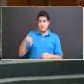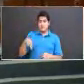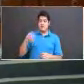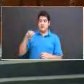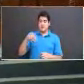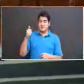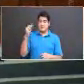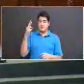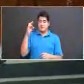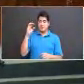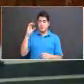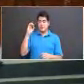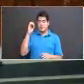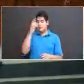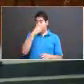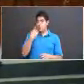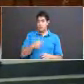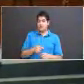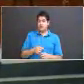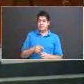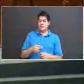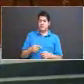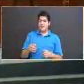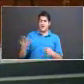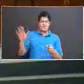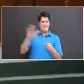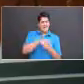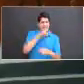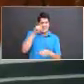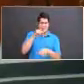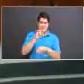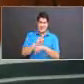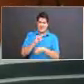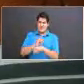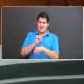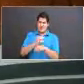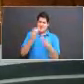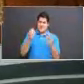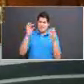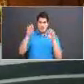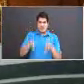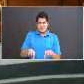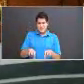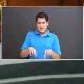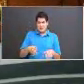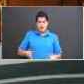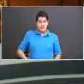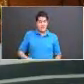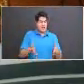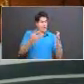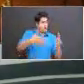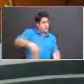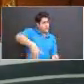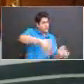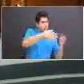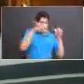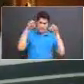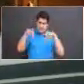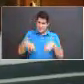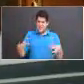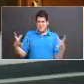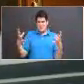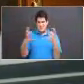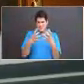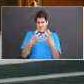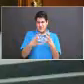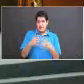cabía un alma, no cabía, estaba la gente en los pasillos. Y cuando los muchachos terminaron